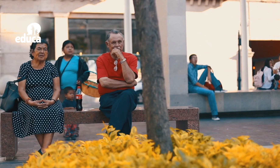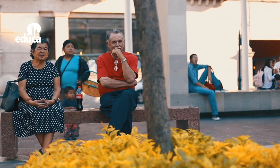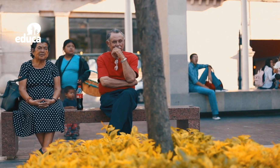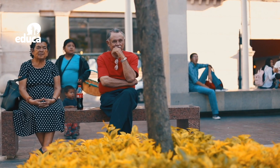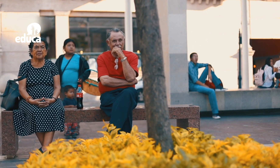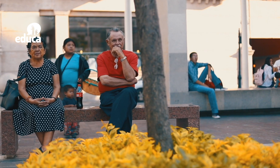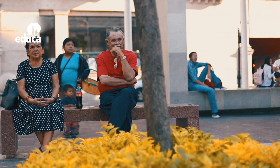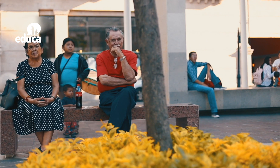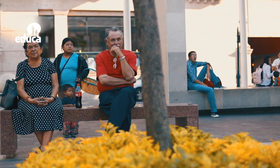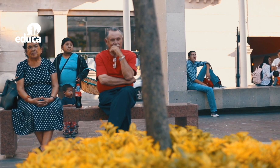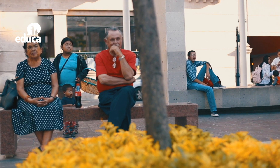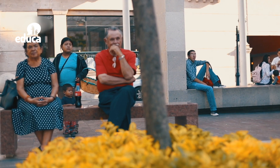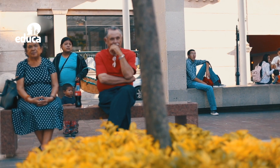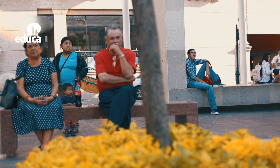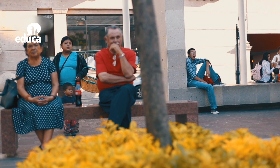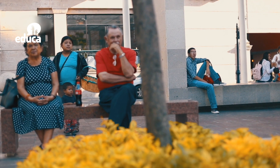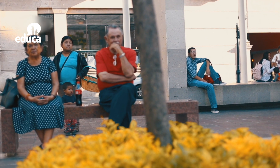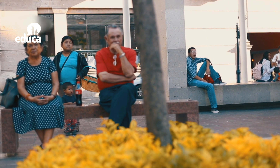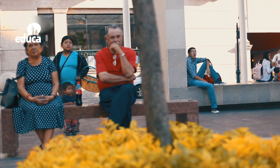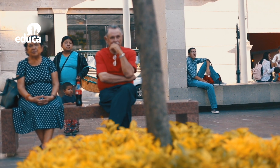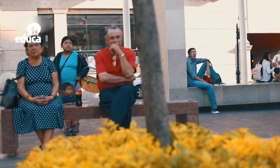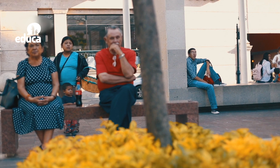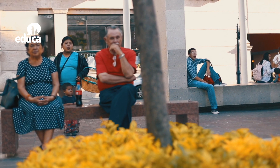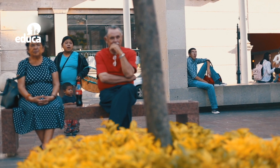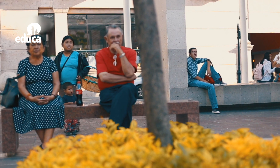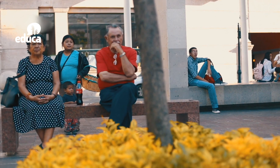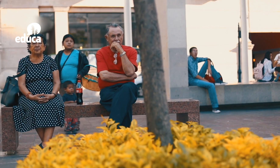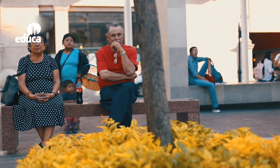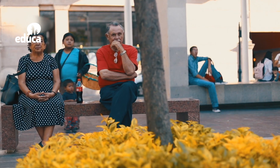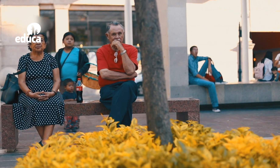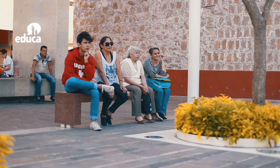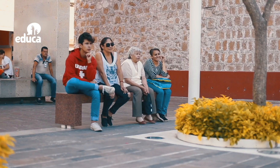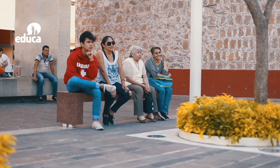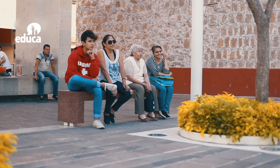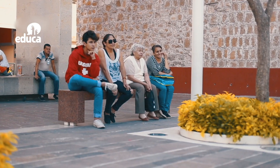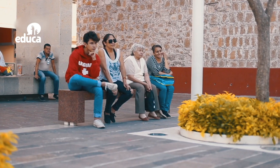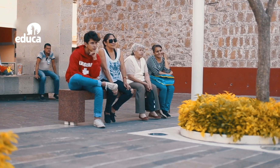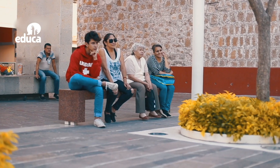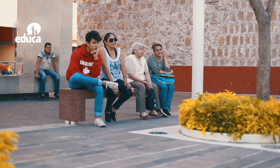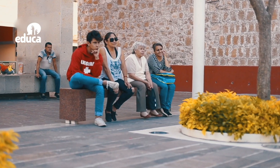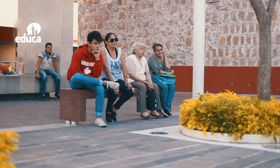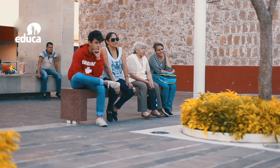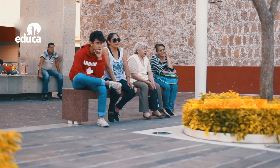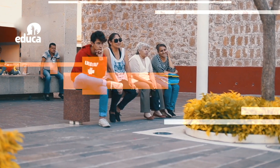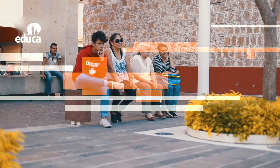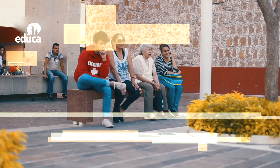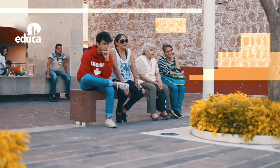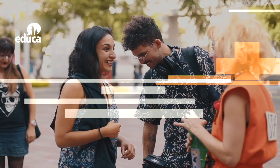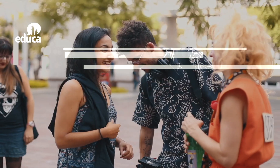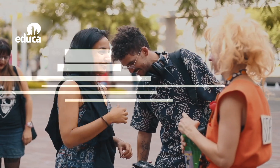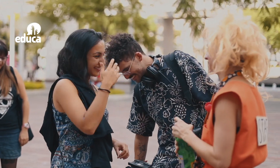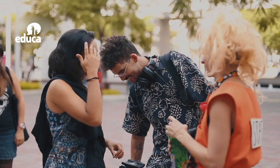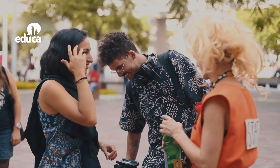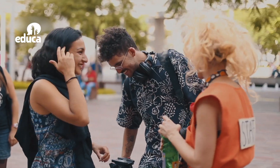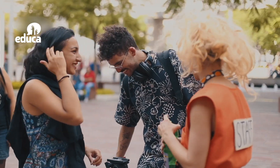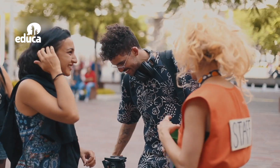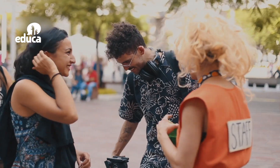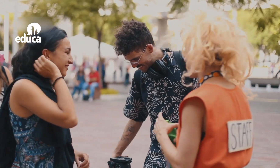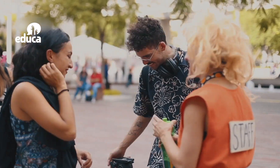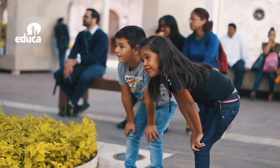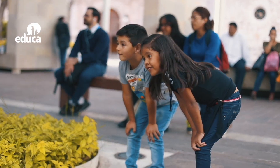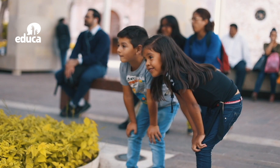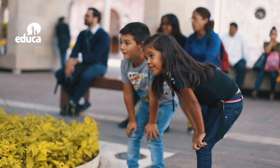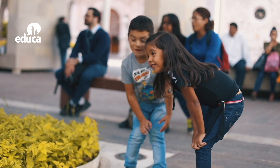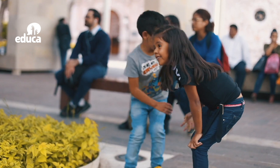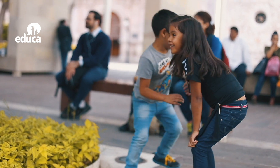Todas nuestras irritaciones y resentimientos se escapan, y un espíritu soleado toma su lugar.